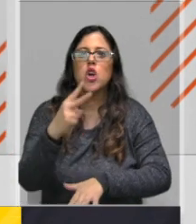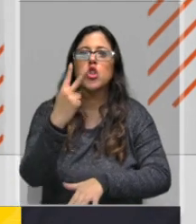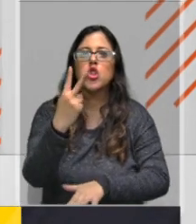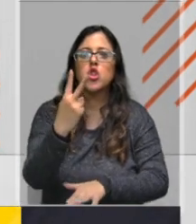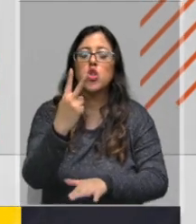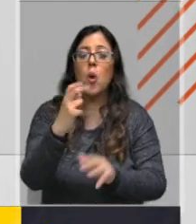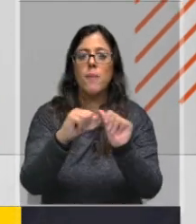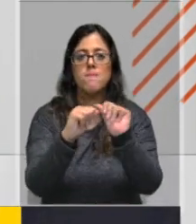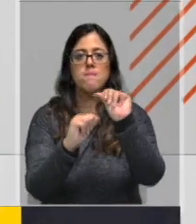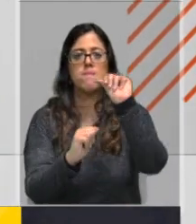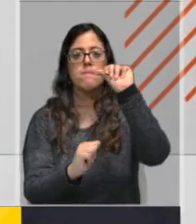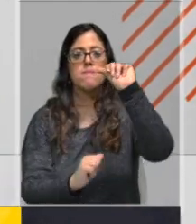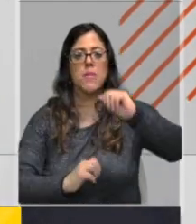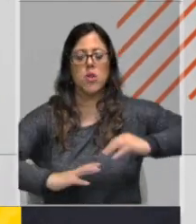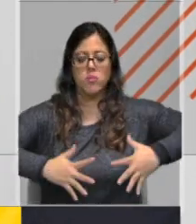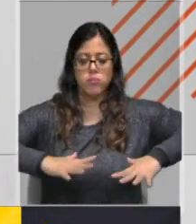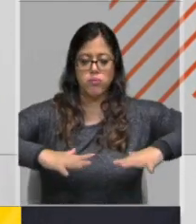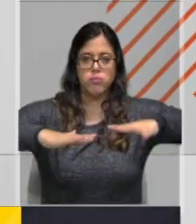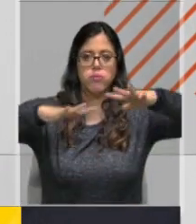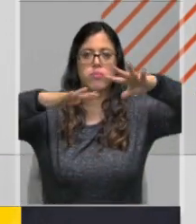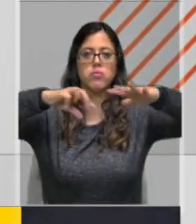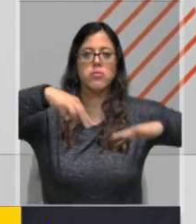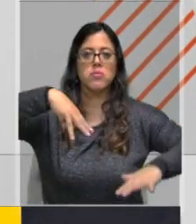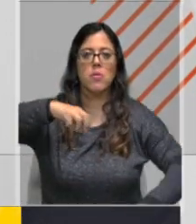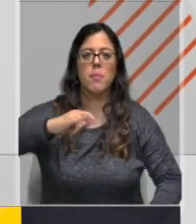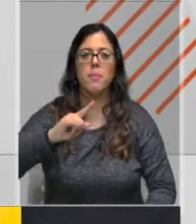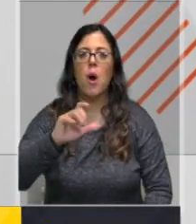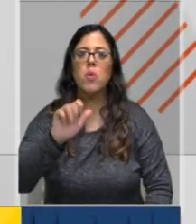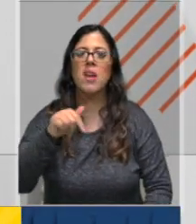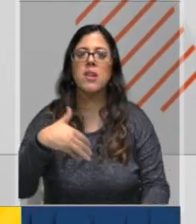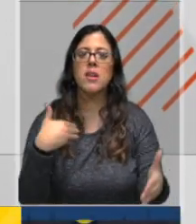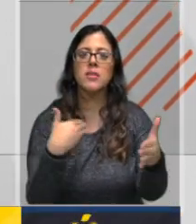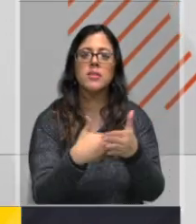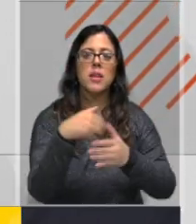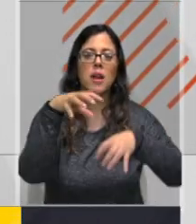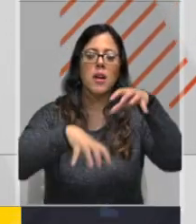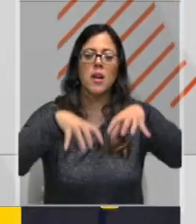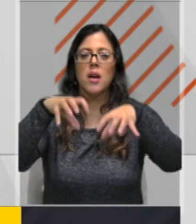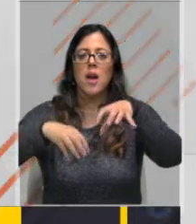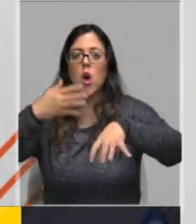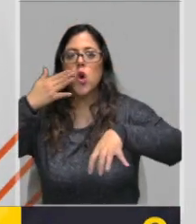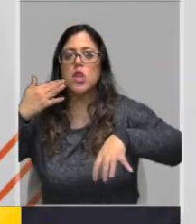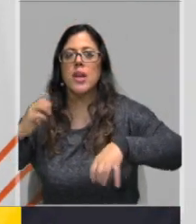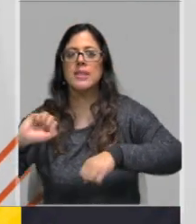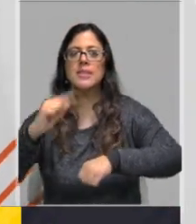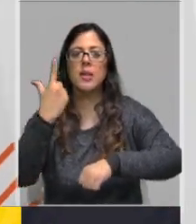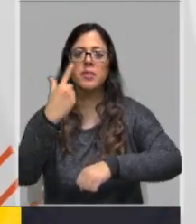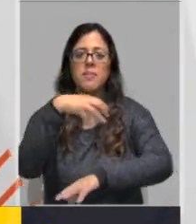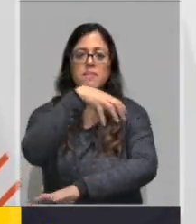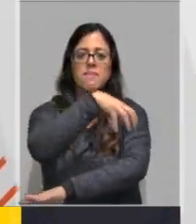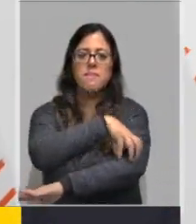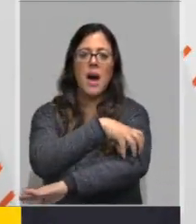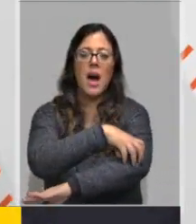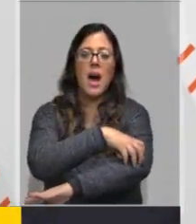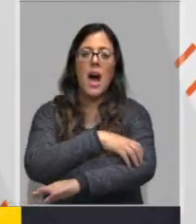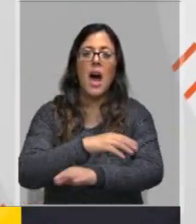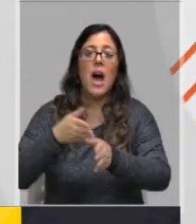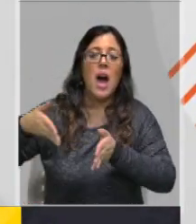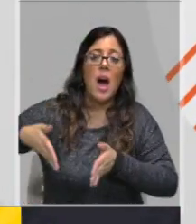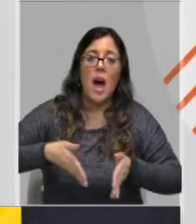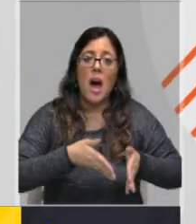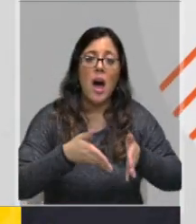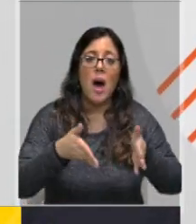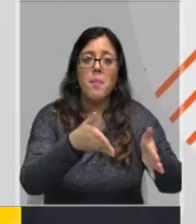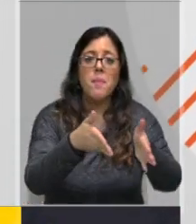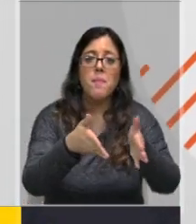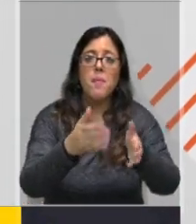subido de lo normal el río Maule aquí en la precordillera de la séptima región, Paso Internacional Pehuenche, donde estamos